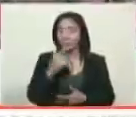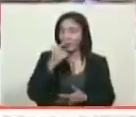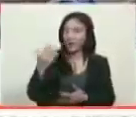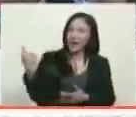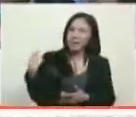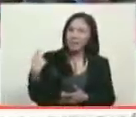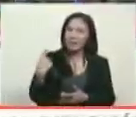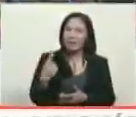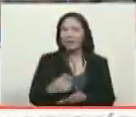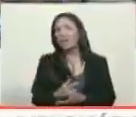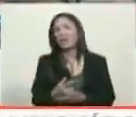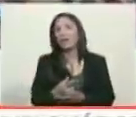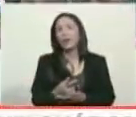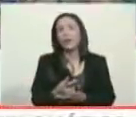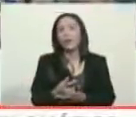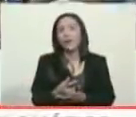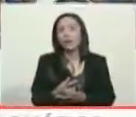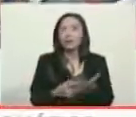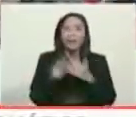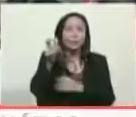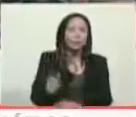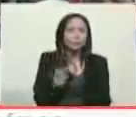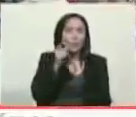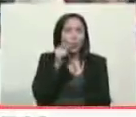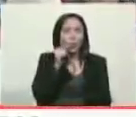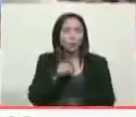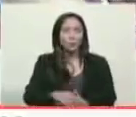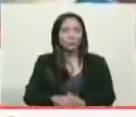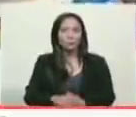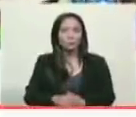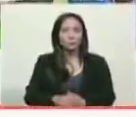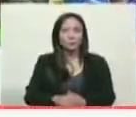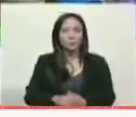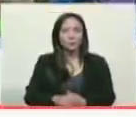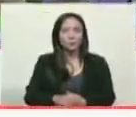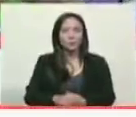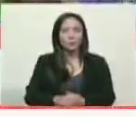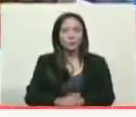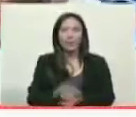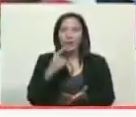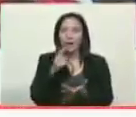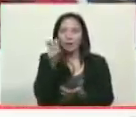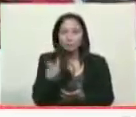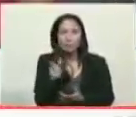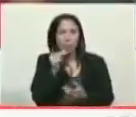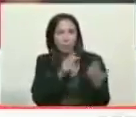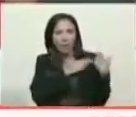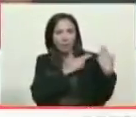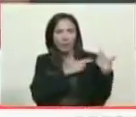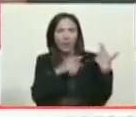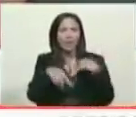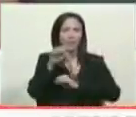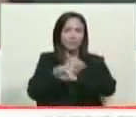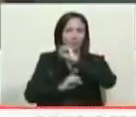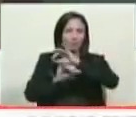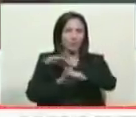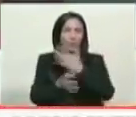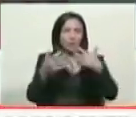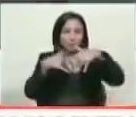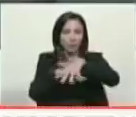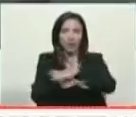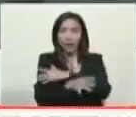ayer, nuestros comandantes de REDI, de Regiones de Defensa Integral, hicieron un pronunciamiento de